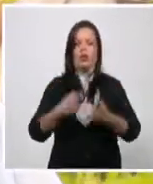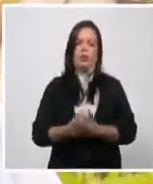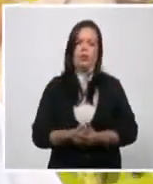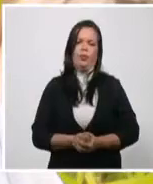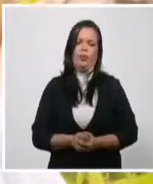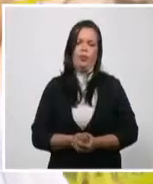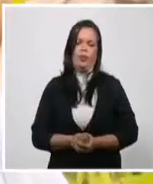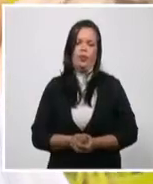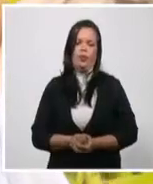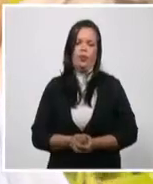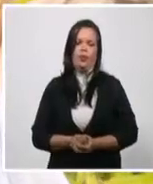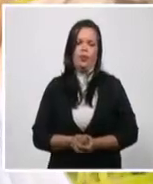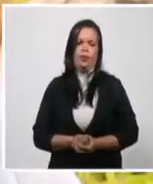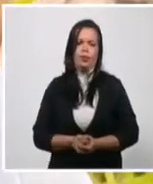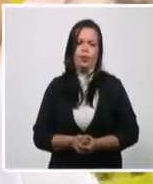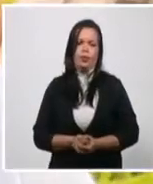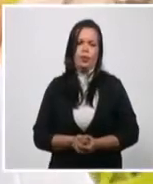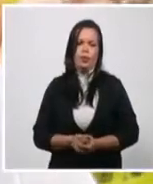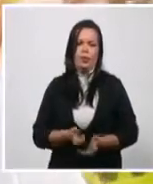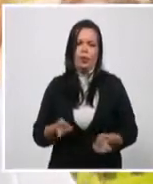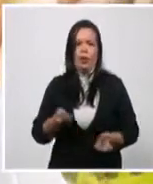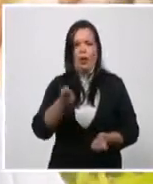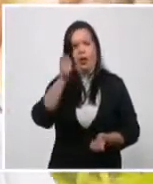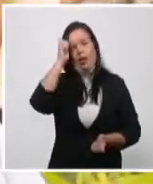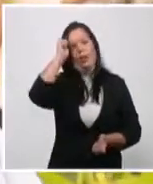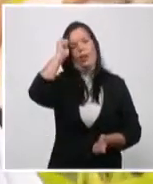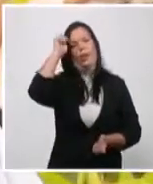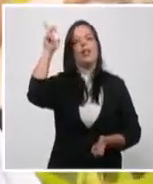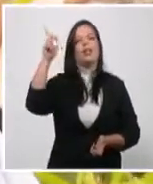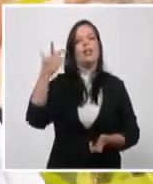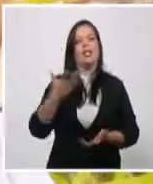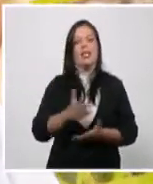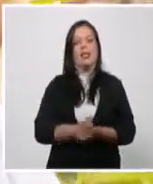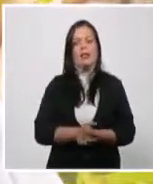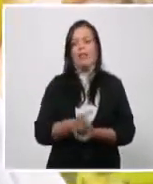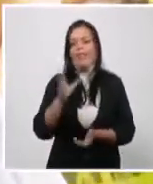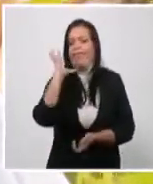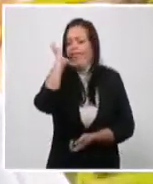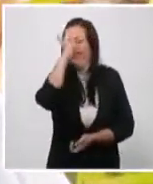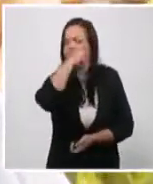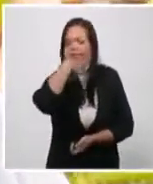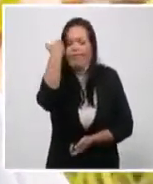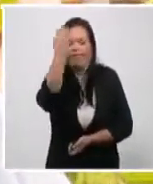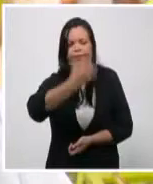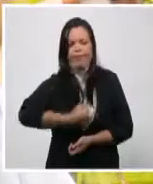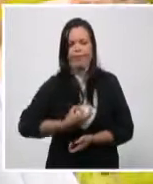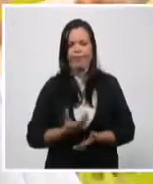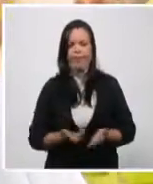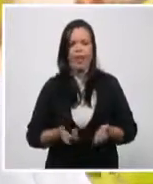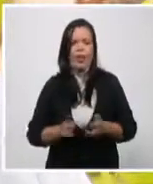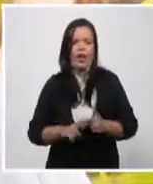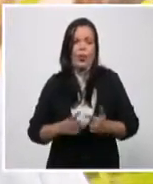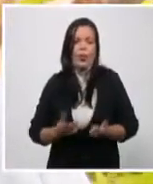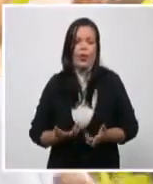COVID-19. Experiencias, es una experiencia maravillosa, porque